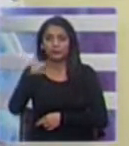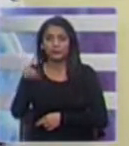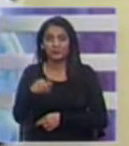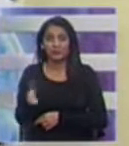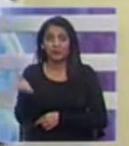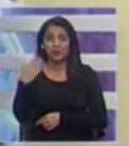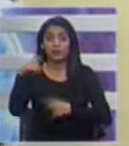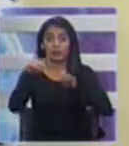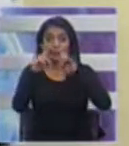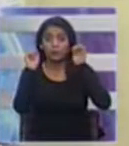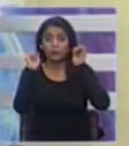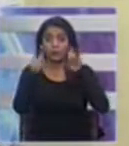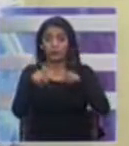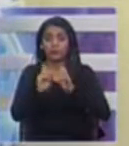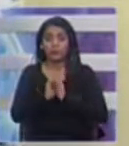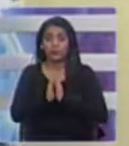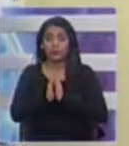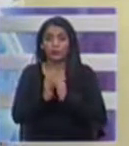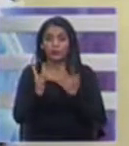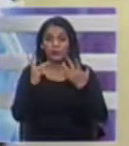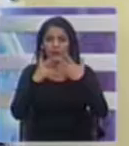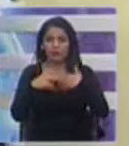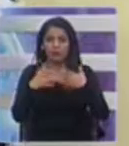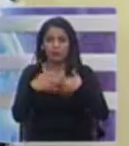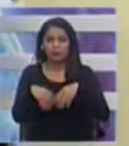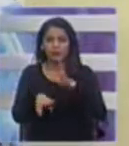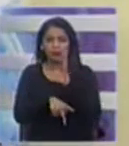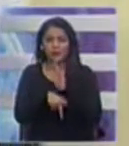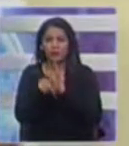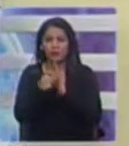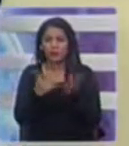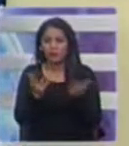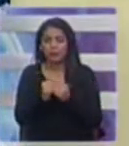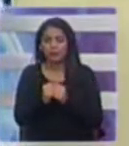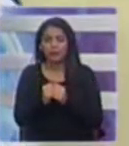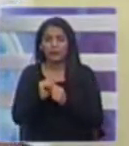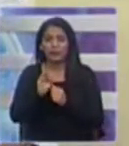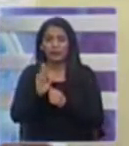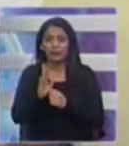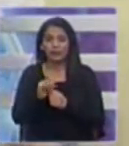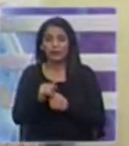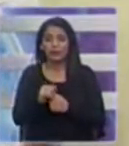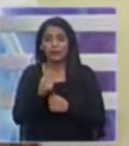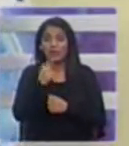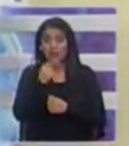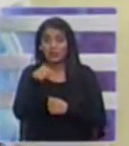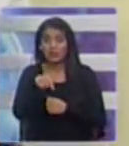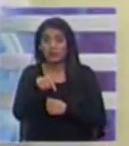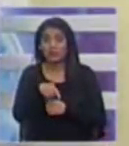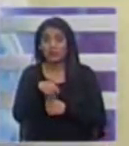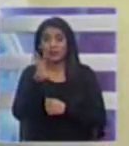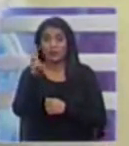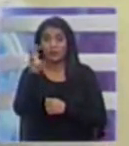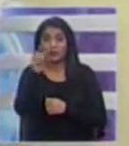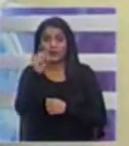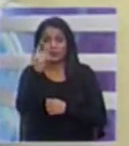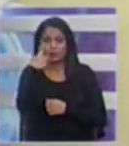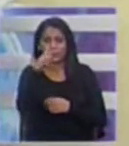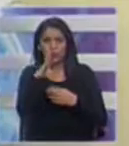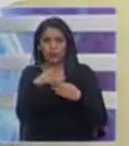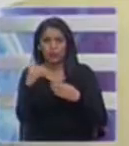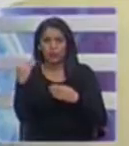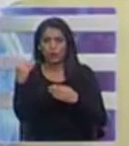ubicados fuera de sus capitales y no tienen dinero para pagar su subsistencia fuera. Y los estudiantes que les impusieron una